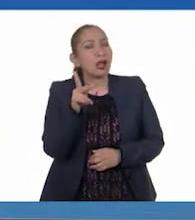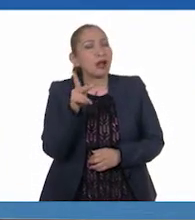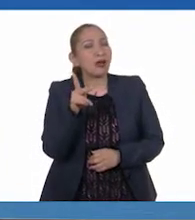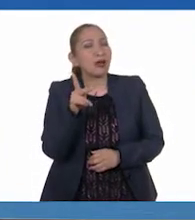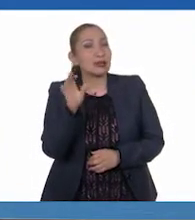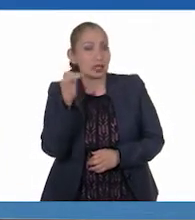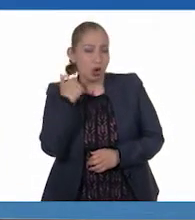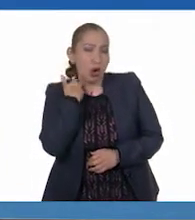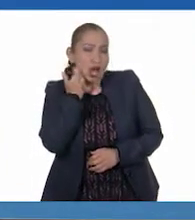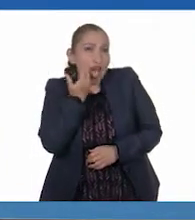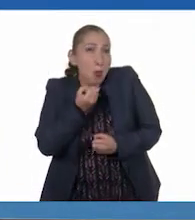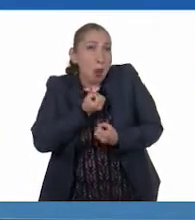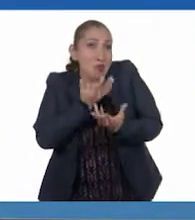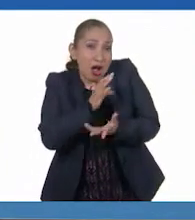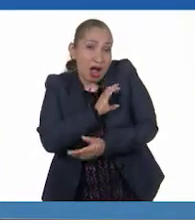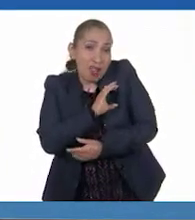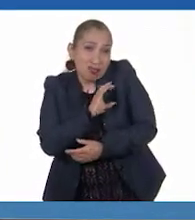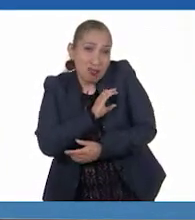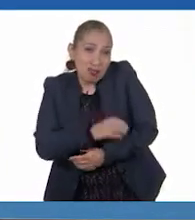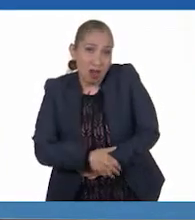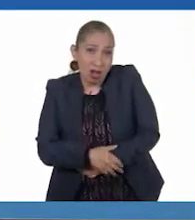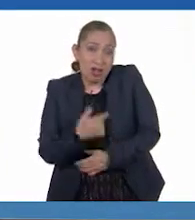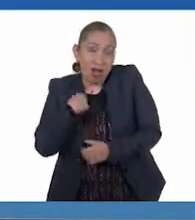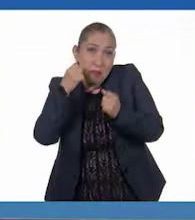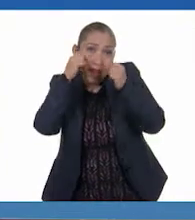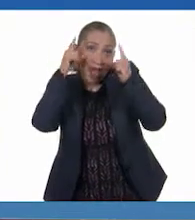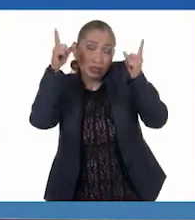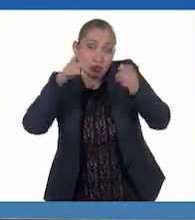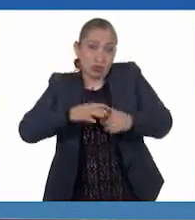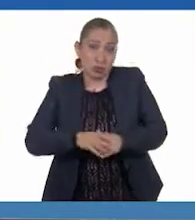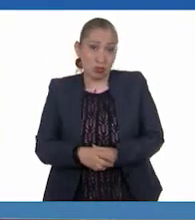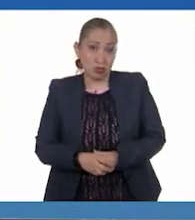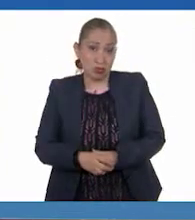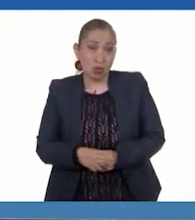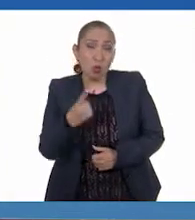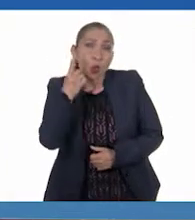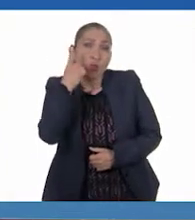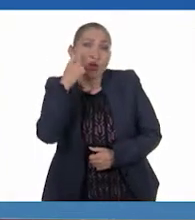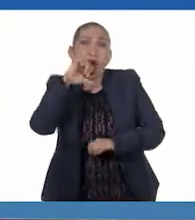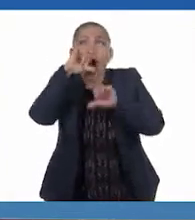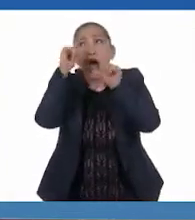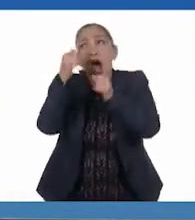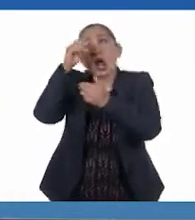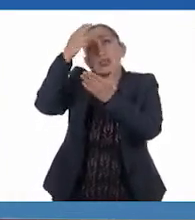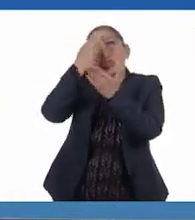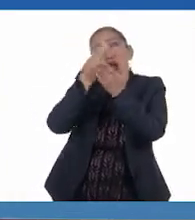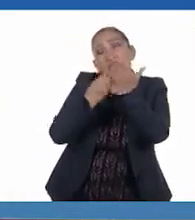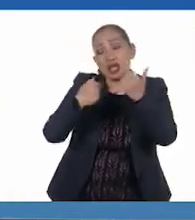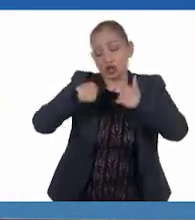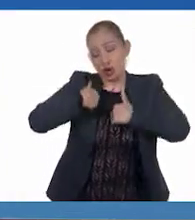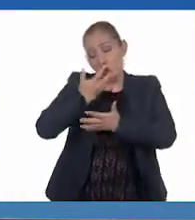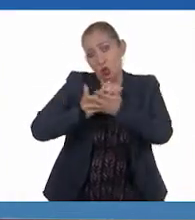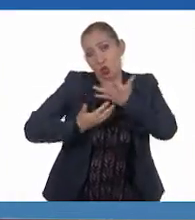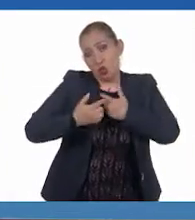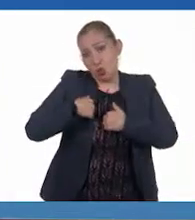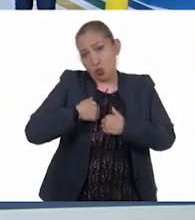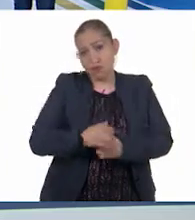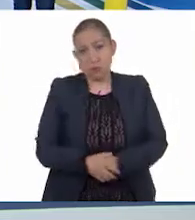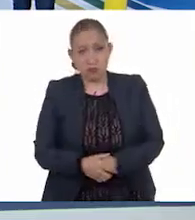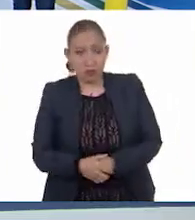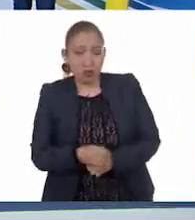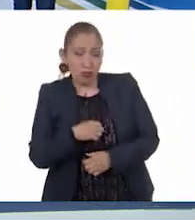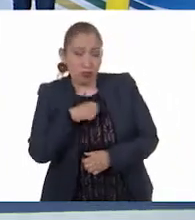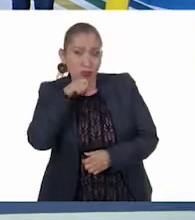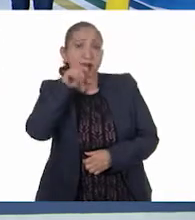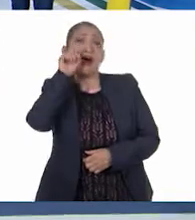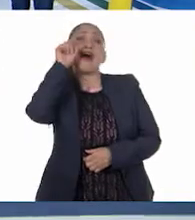Pero que quise expresarle mi cariño y mi admiración con una obra de arte hecha por mí.